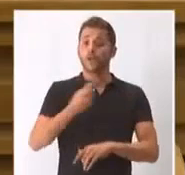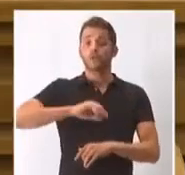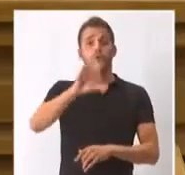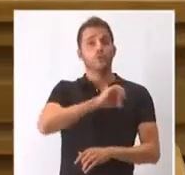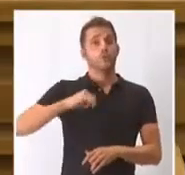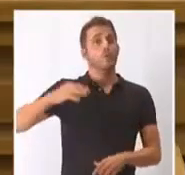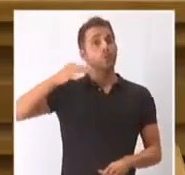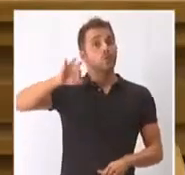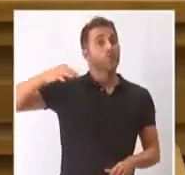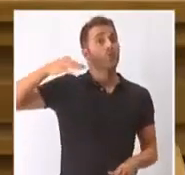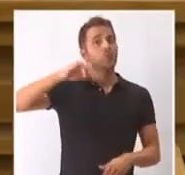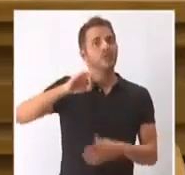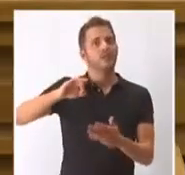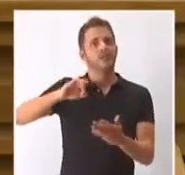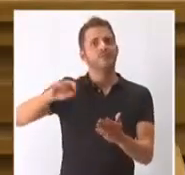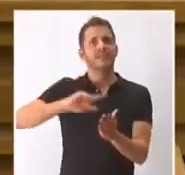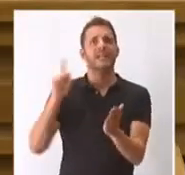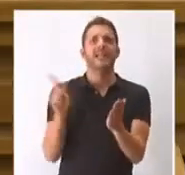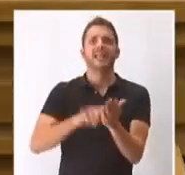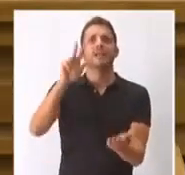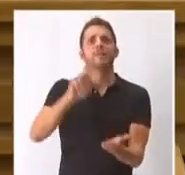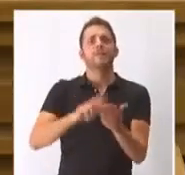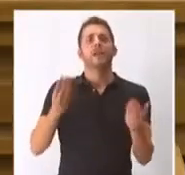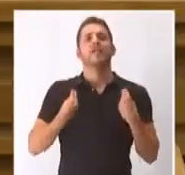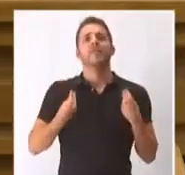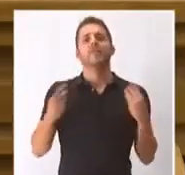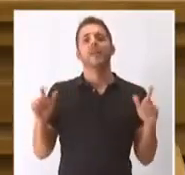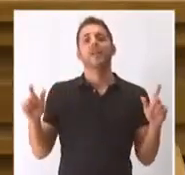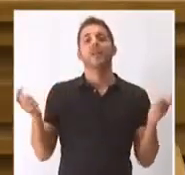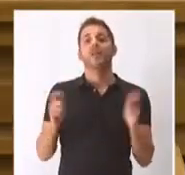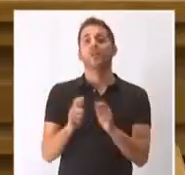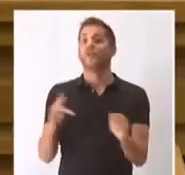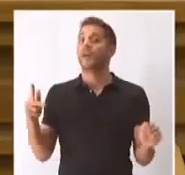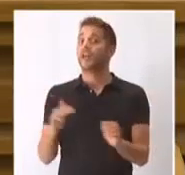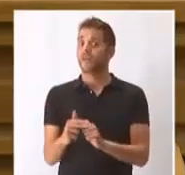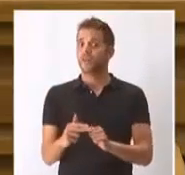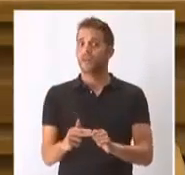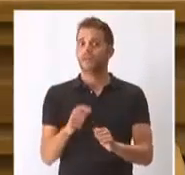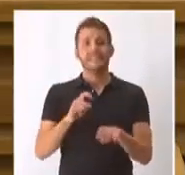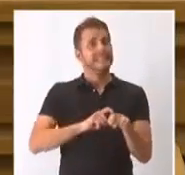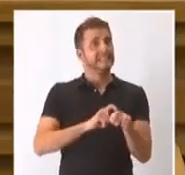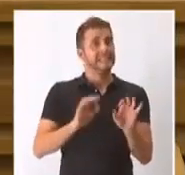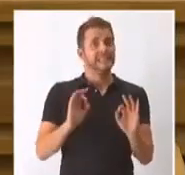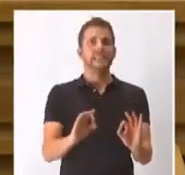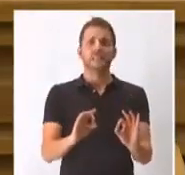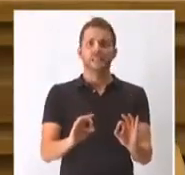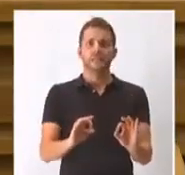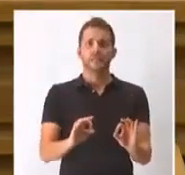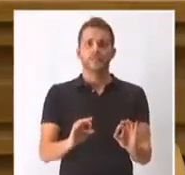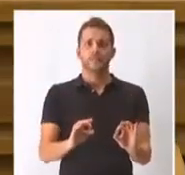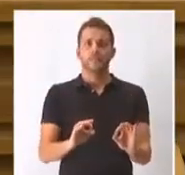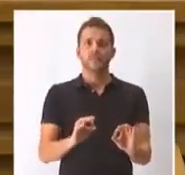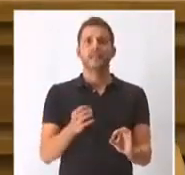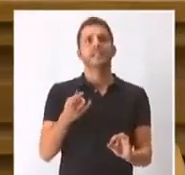señorías que ha aprobado una ley de despoblamiento con esta característica ya está empezando a ser de alguna